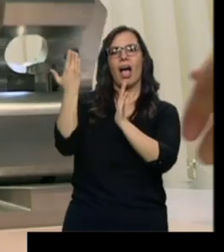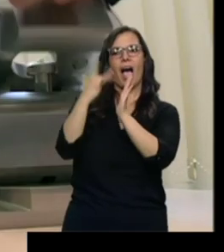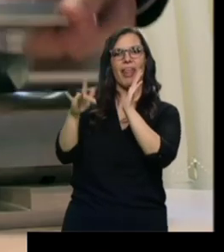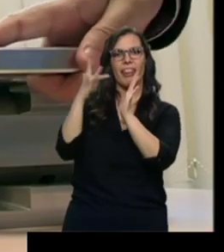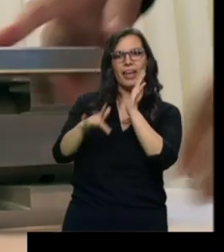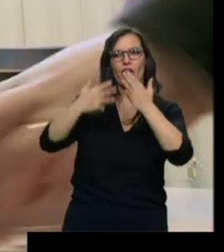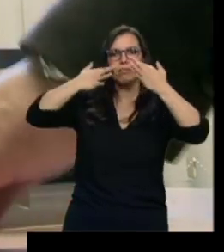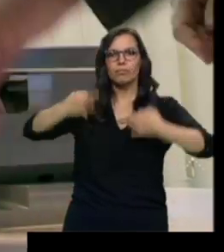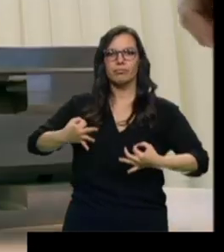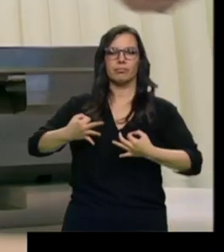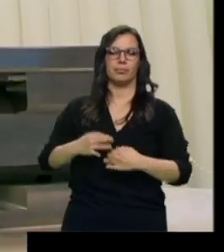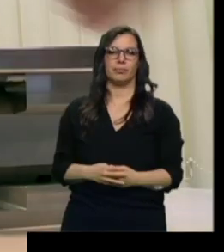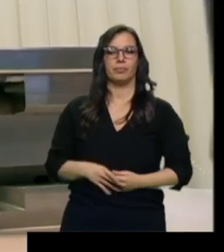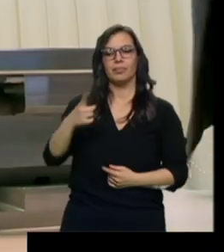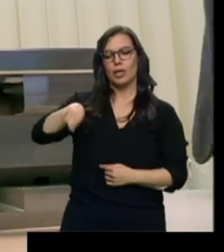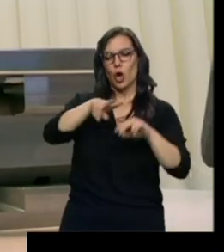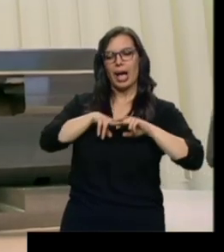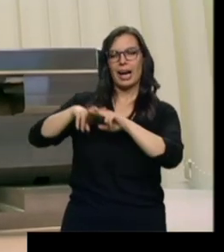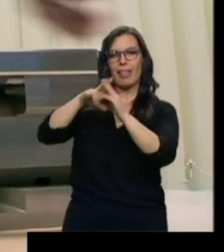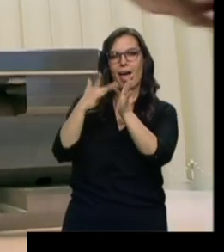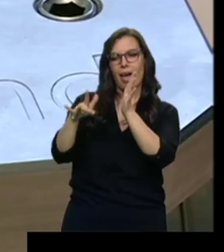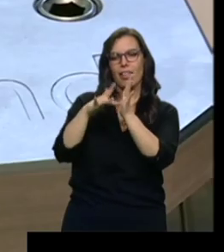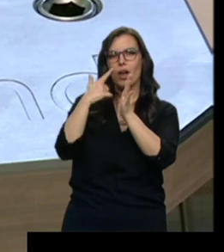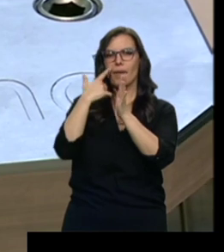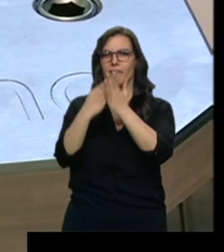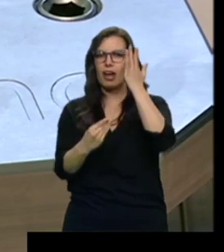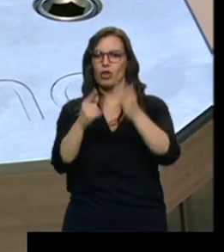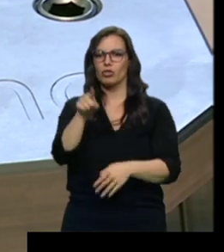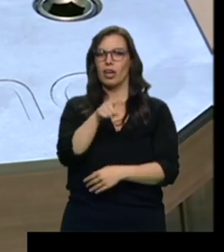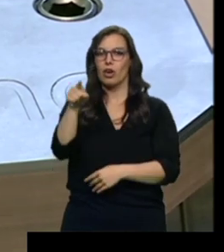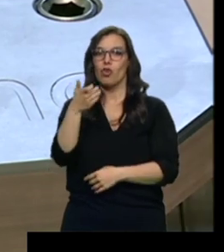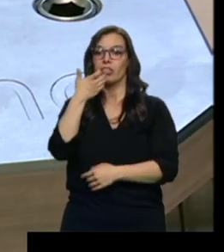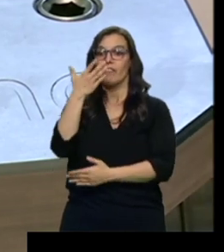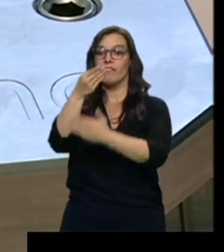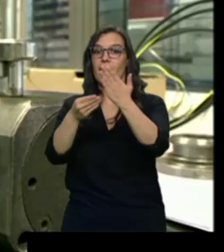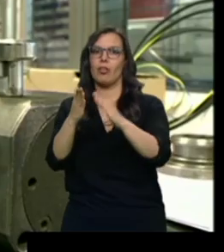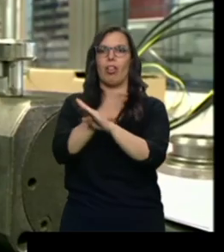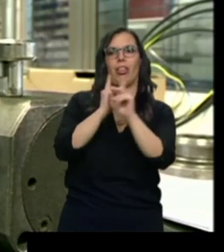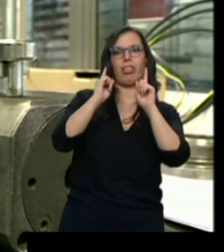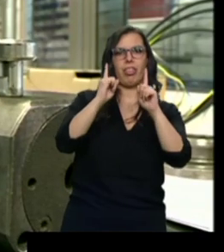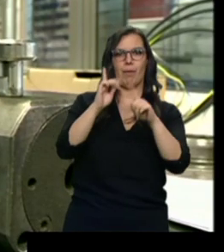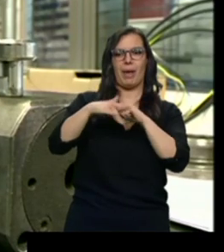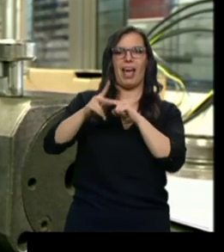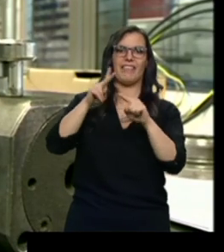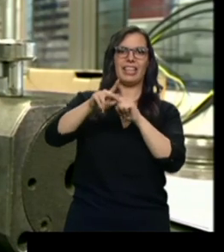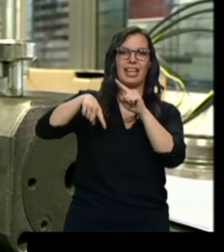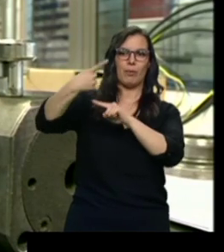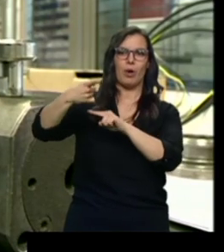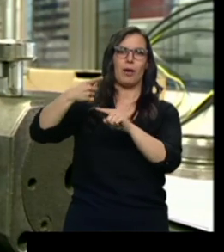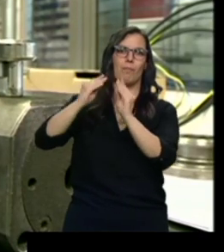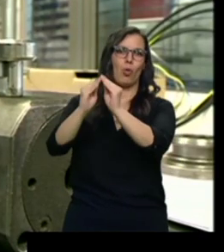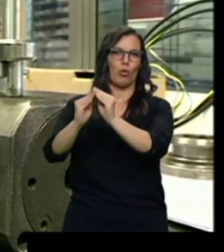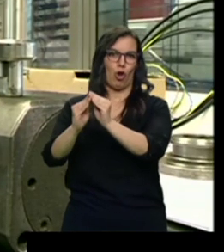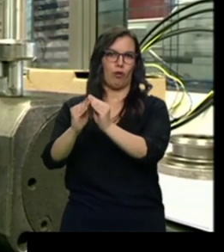Estos equipos se analizan en el acero para comprobar si hay defectos y adelantarse a posibles problemas en la producción. Por ejemplo, en una